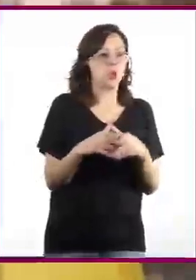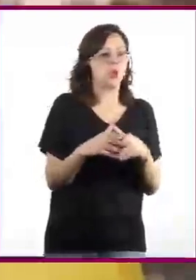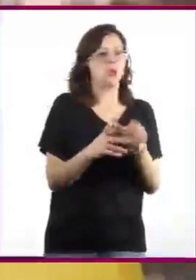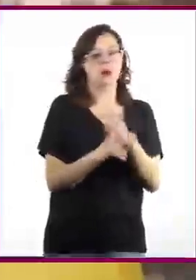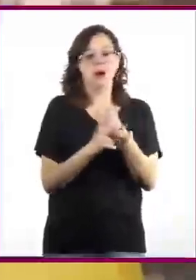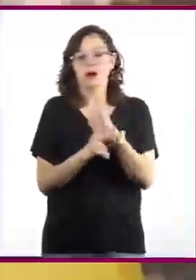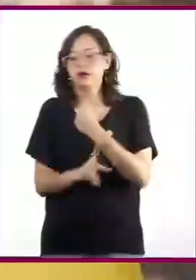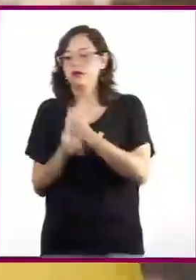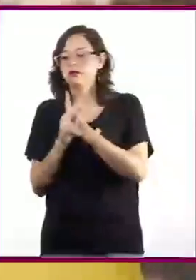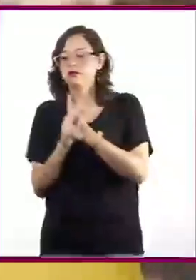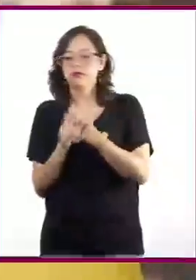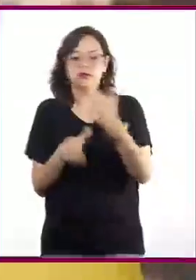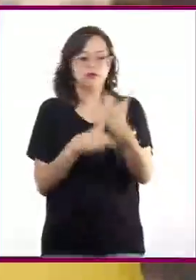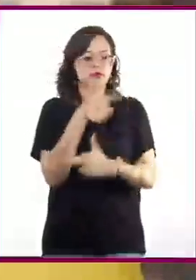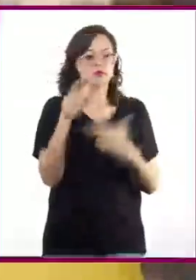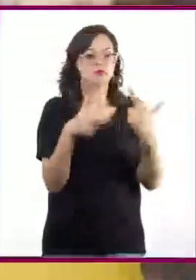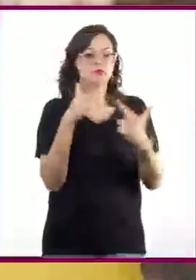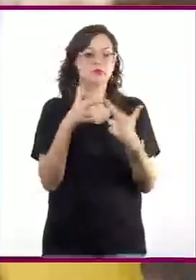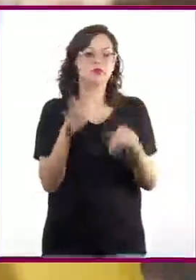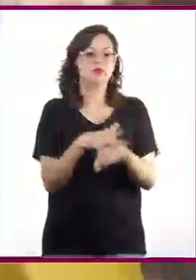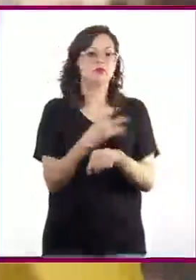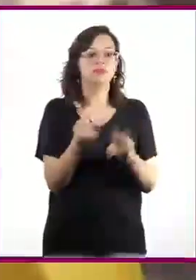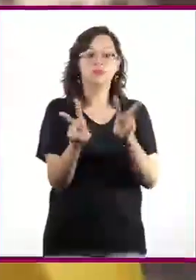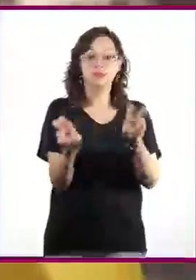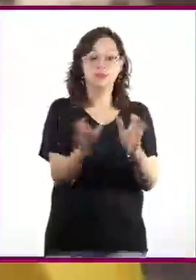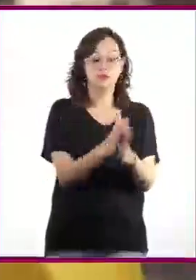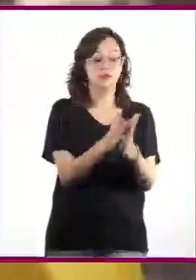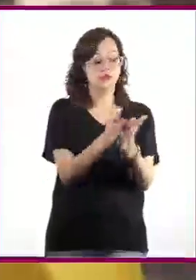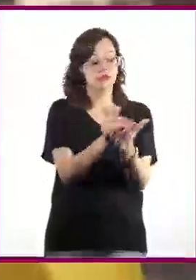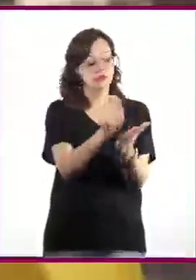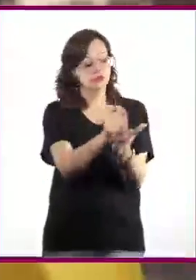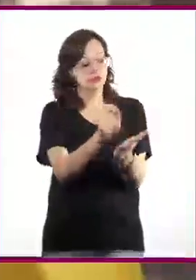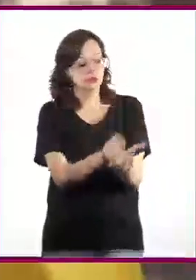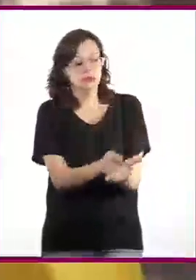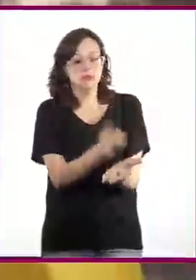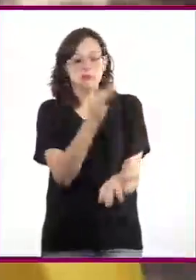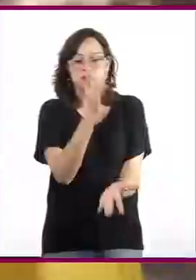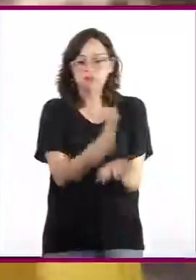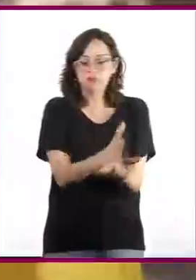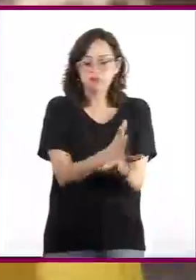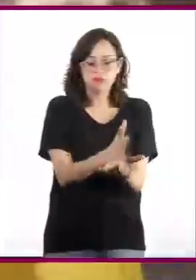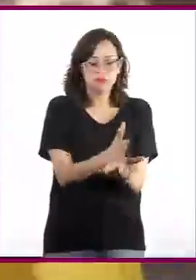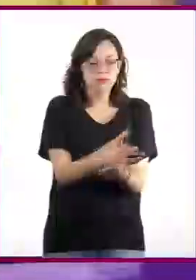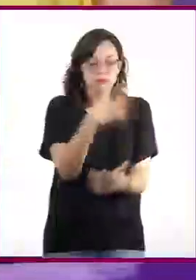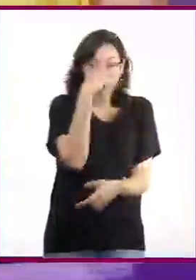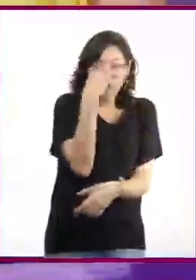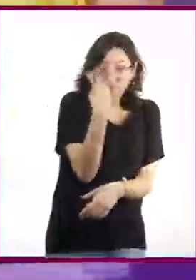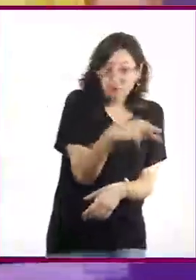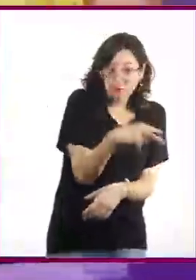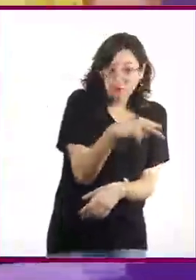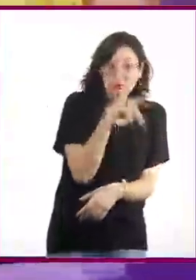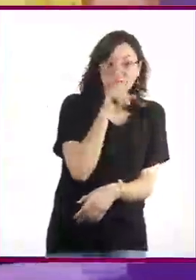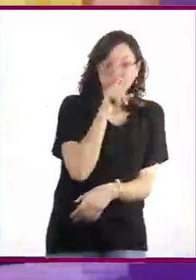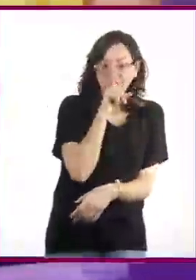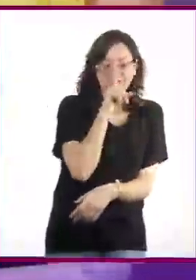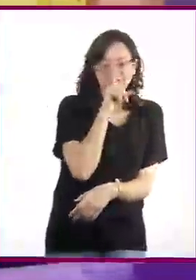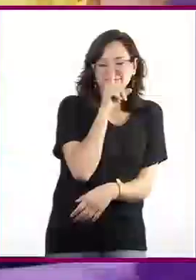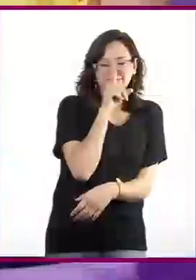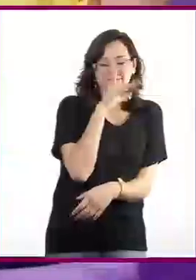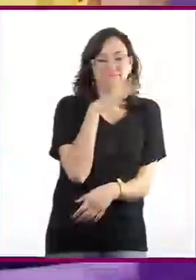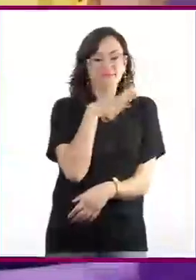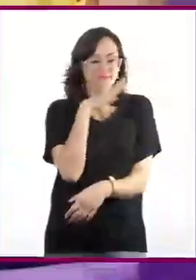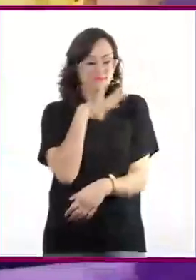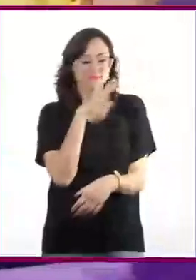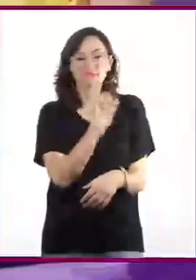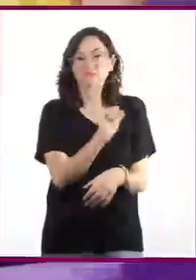región, porque cuando hablas tú de literatura no puedes pensar solamente en la literatura mexicana. La literatura mexicana está